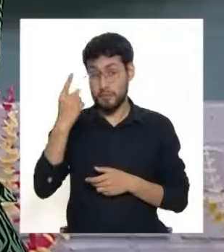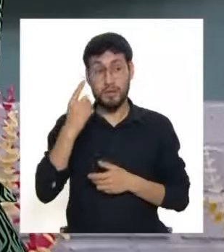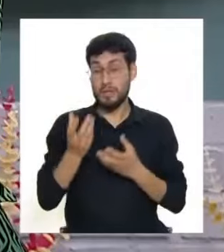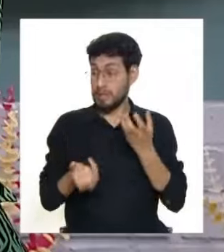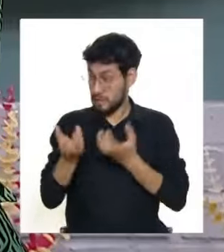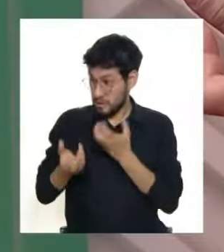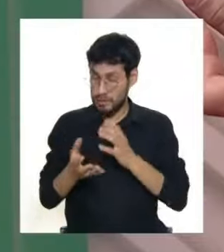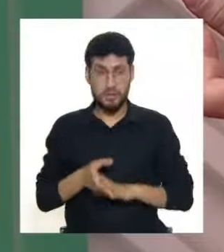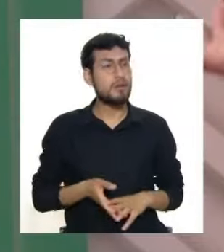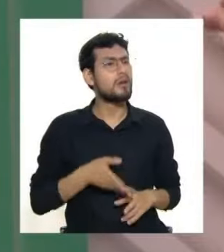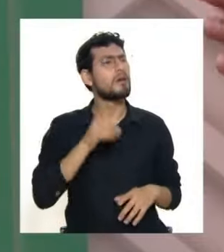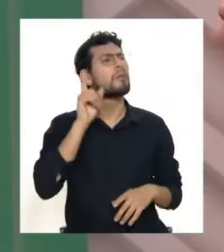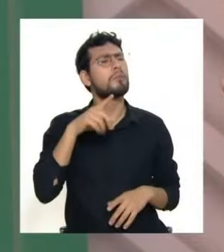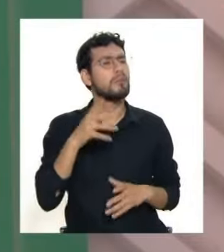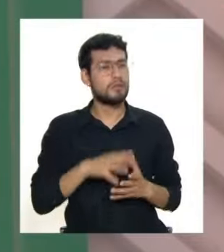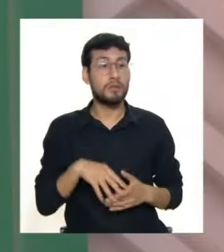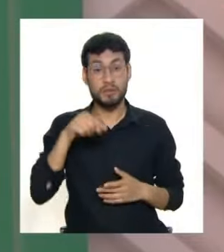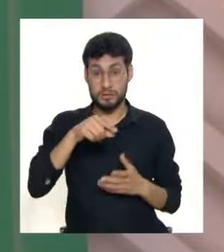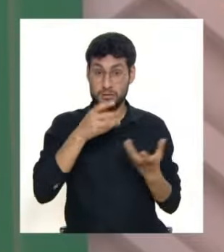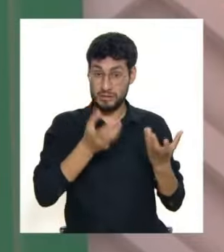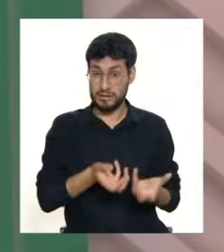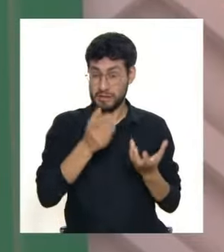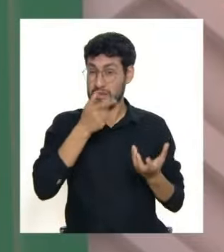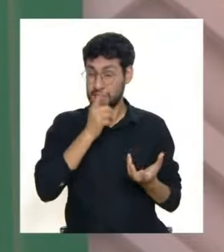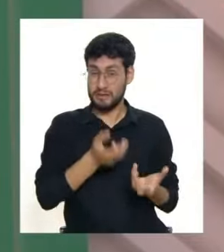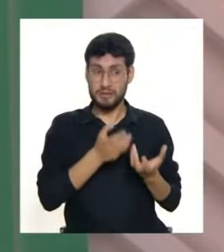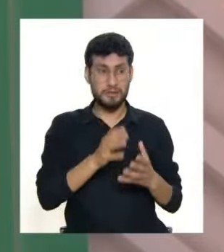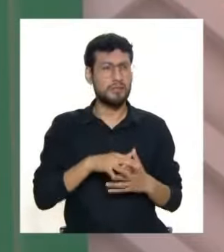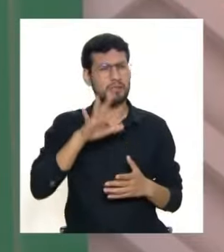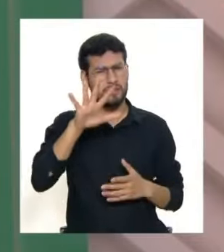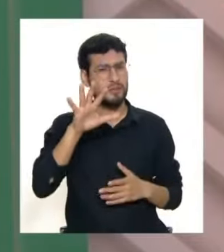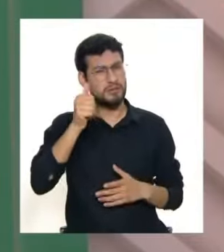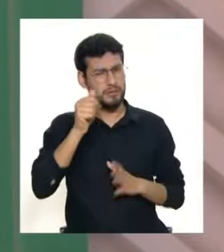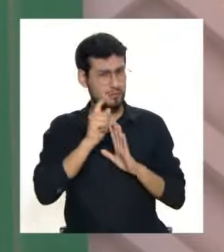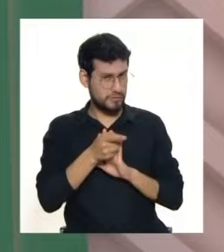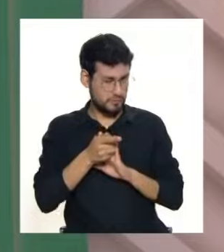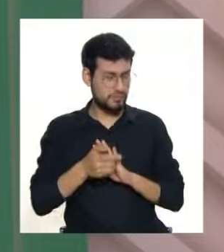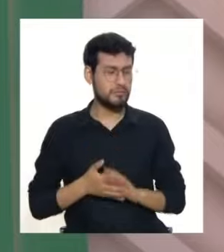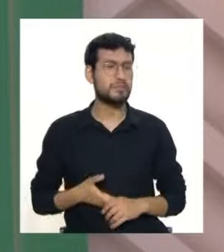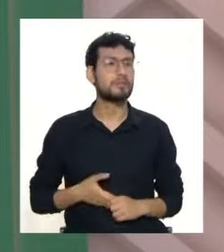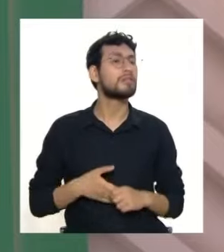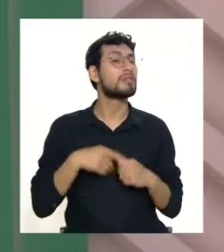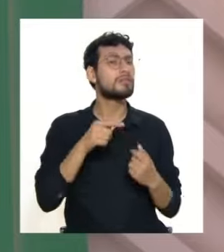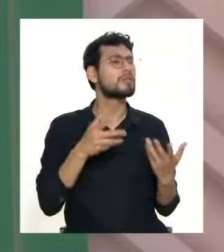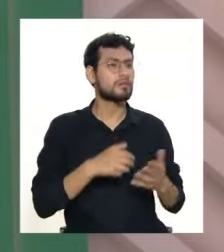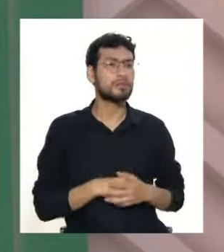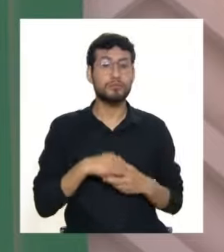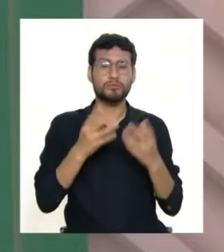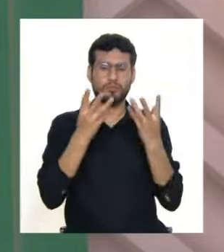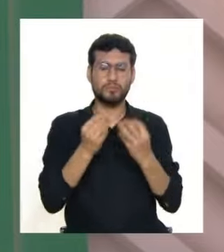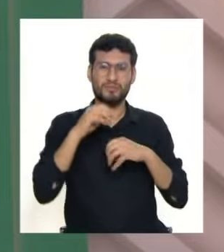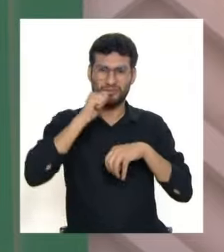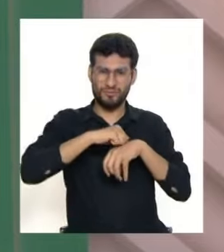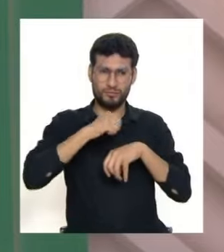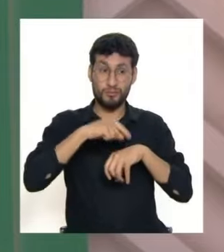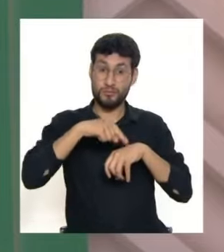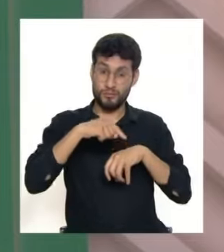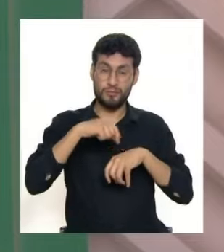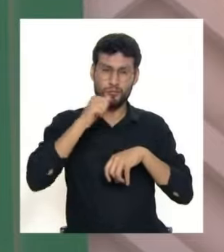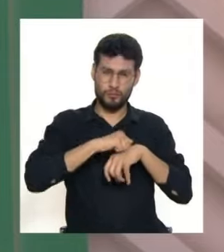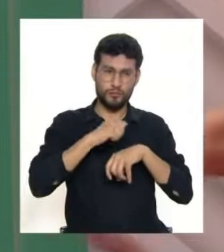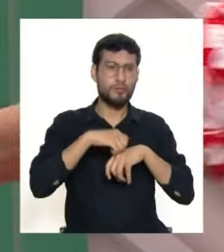hirviéndola. Sí, lo que se tiene que hacer es hacer hervir en agua por alrededor de 5 o 10 minutos. Lo que se hace con esto es suavizar la cáscara porque esto es bien